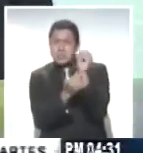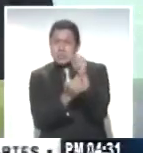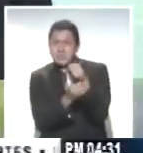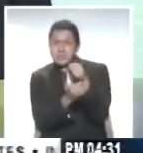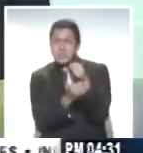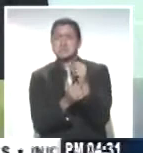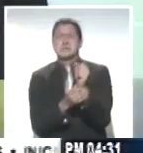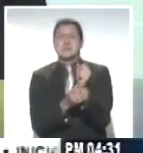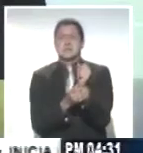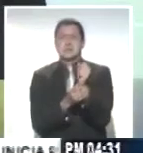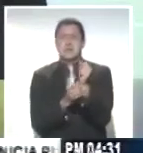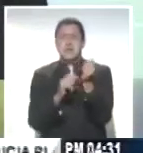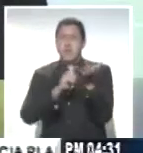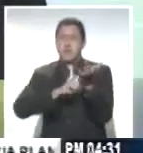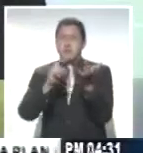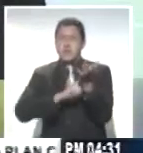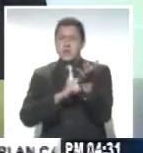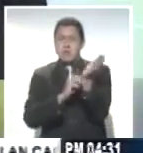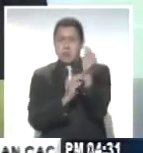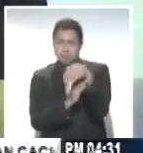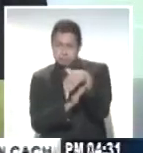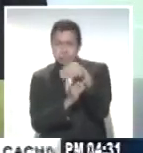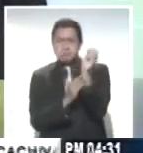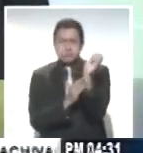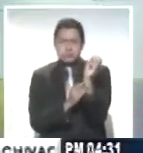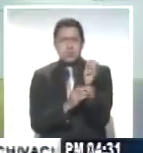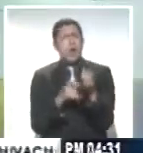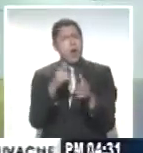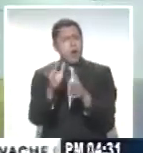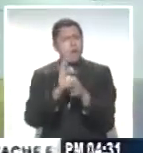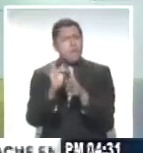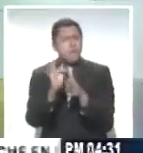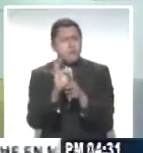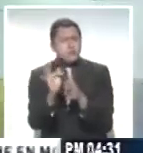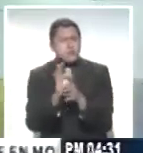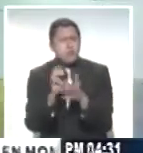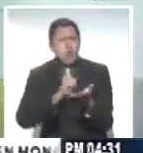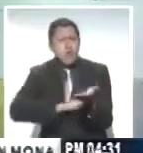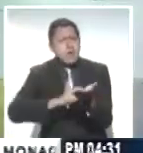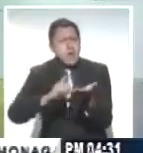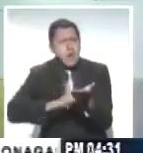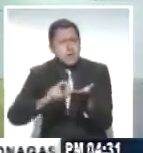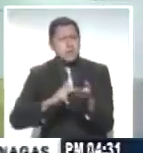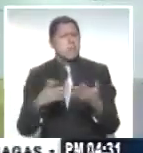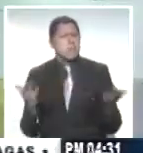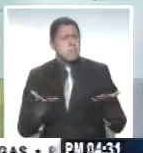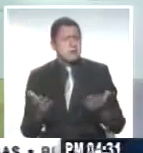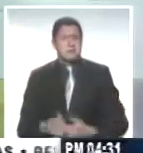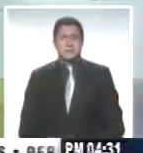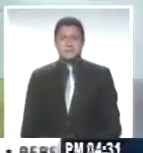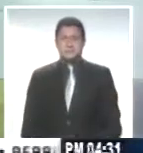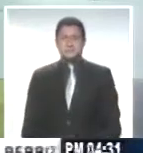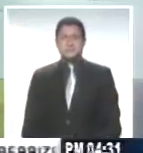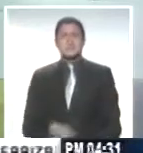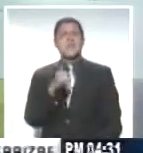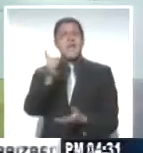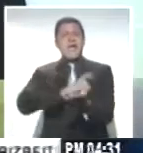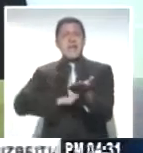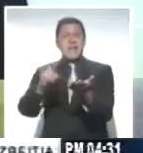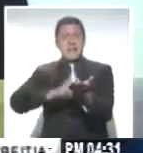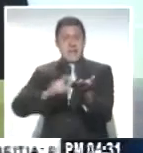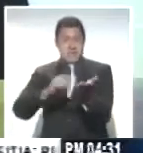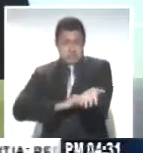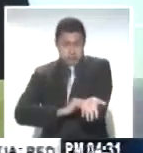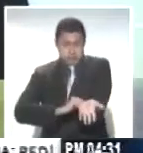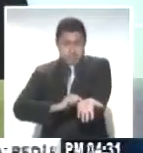decir, sobre todo de los tendones flexores. ¿Cuál es la función de ese nervio mediano que usted decía? El nervio mediano es